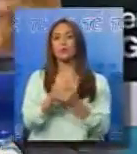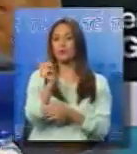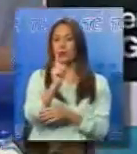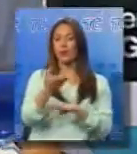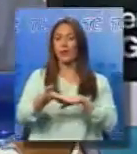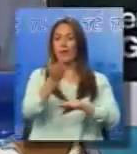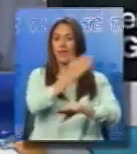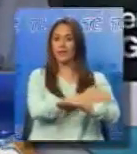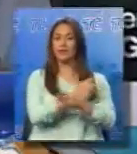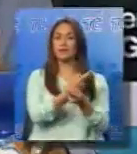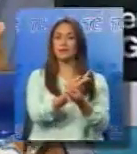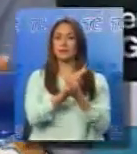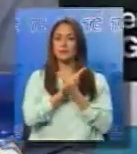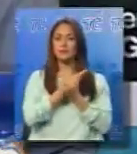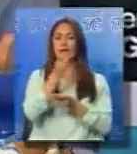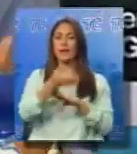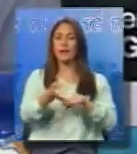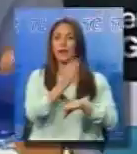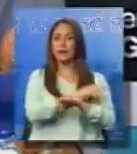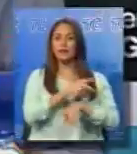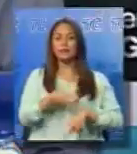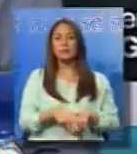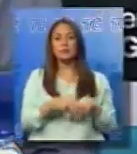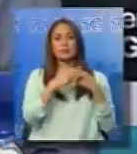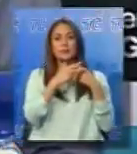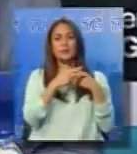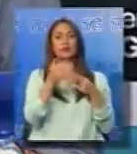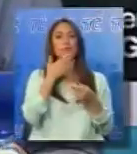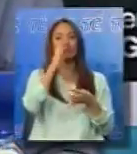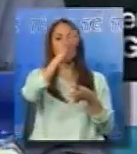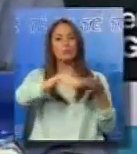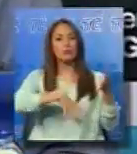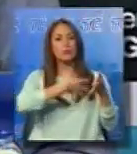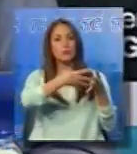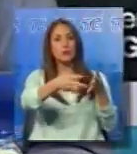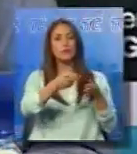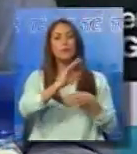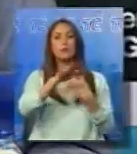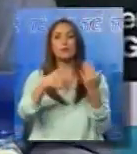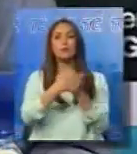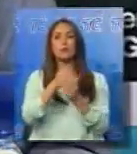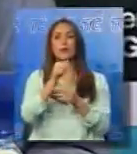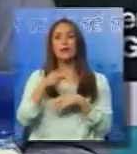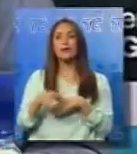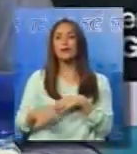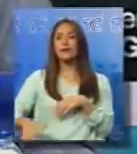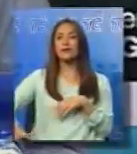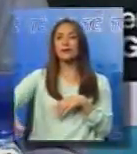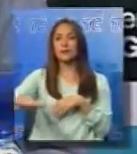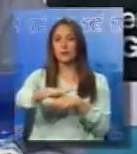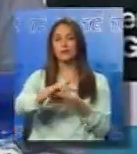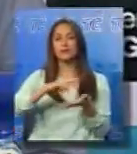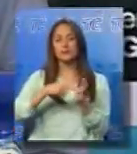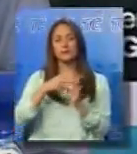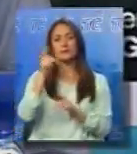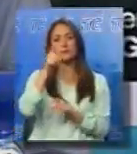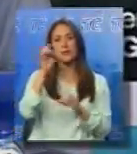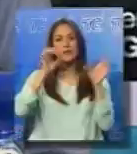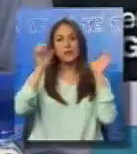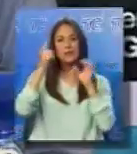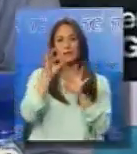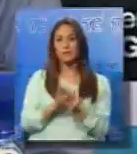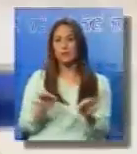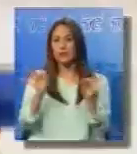sino previamente empezar, iniciar y armar un cronograma de limpieza de ríos en todas las zonas que nosotros consideremos